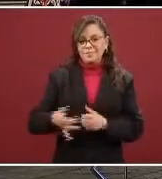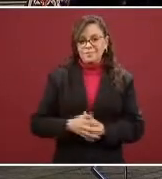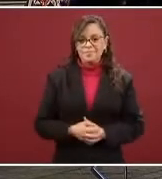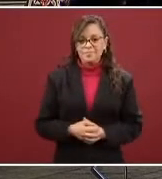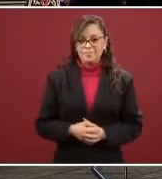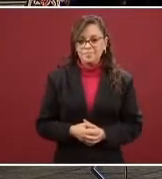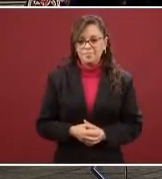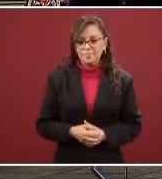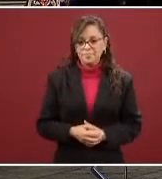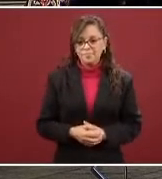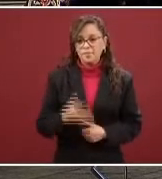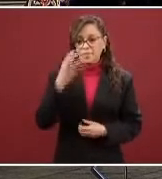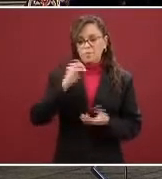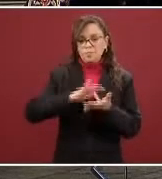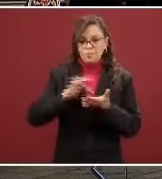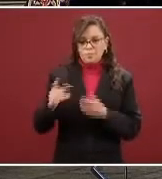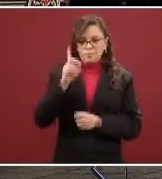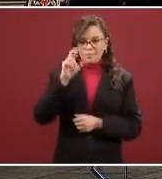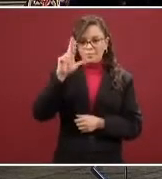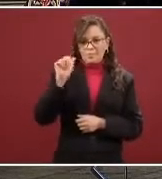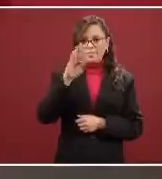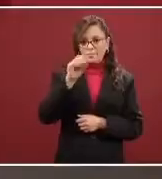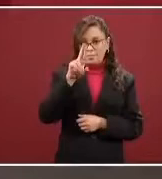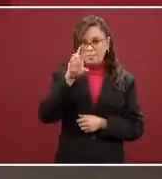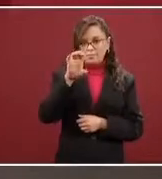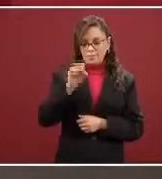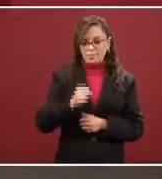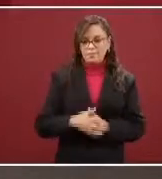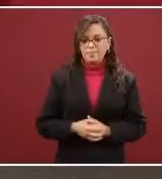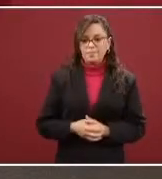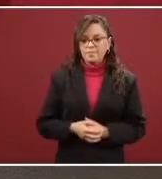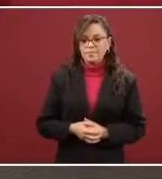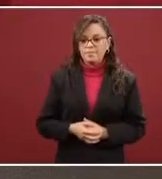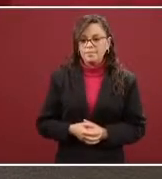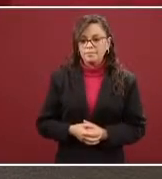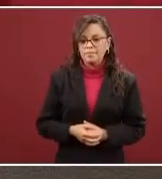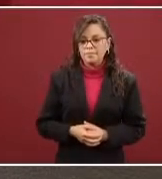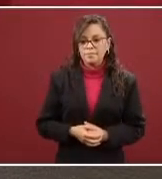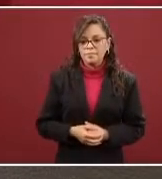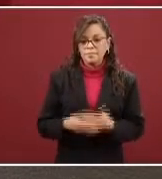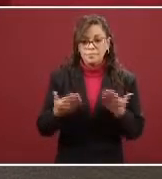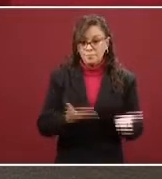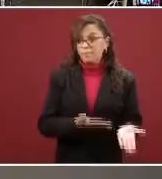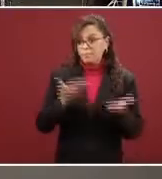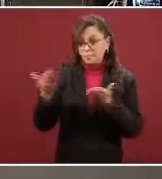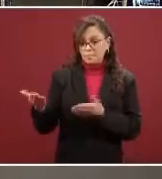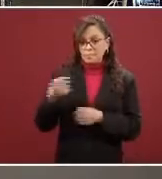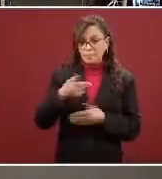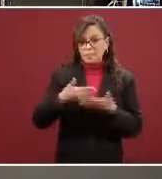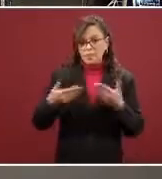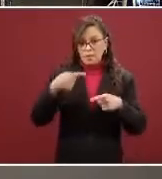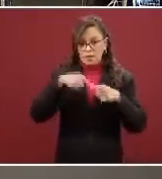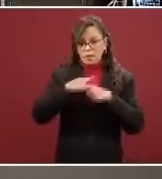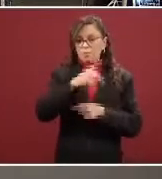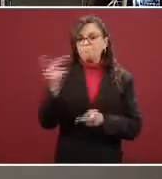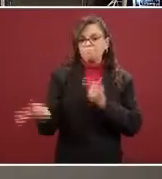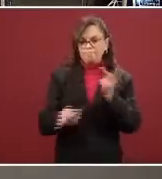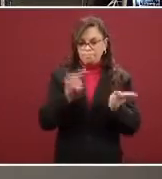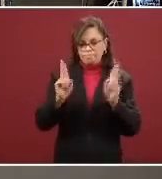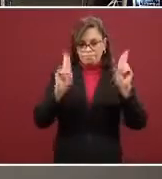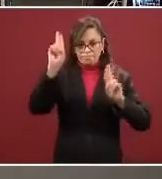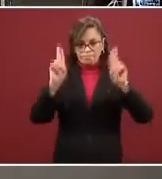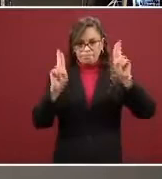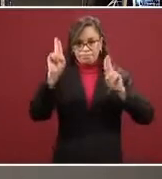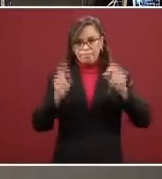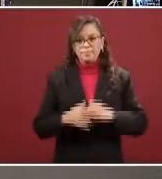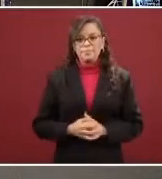Muchas gracias, doctora Bores. Y bien, entonces pasaríamos a la parte de preguntas y respuestas. Cuando hacemos una pregunta aquí y